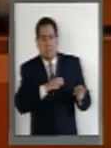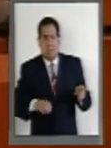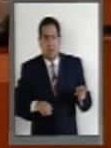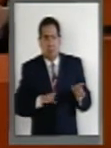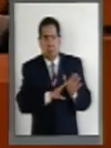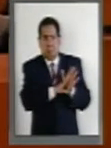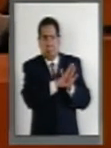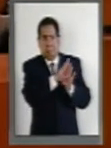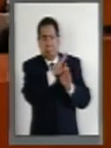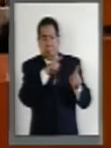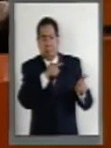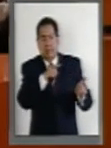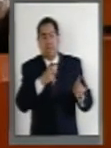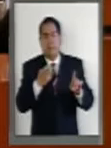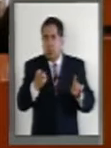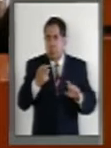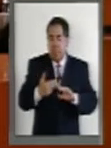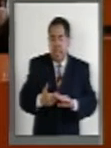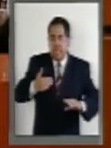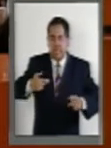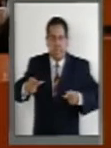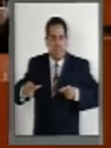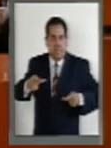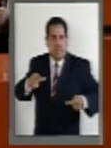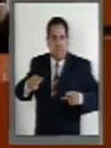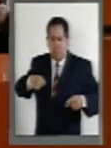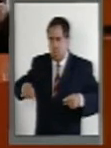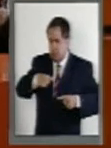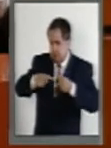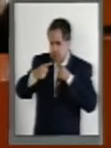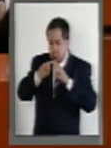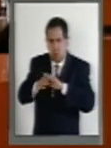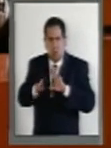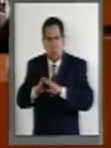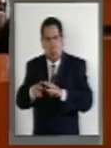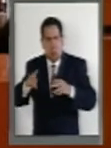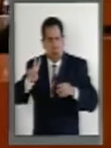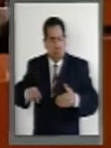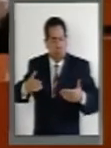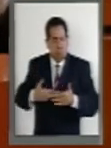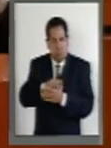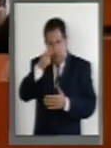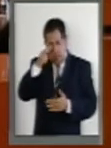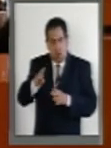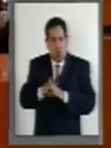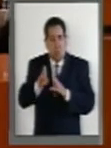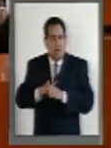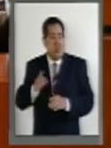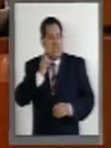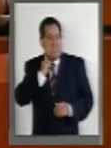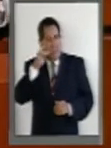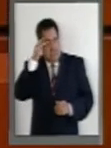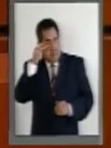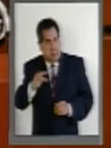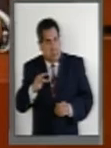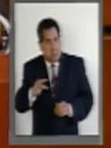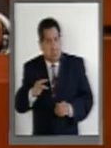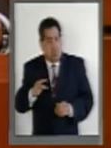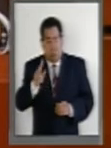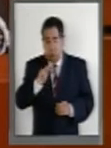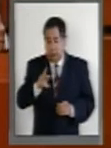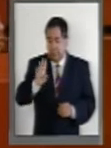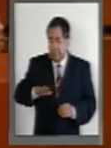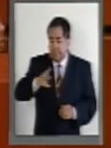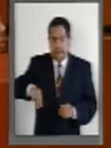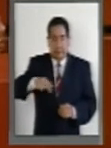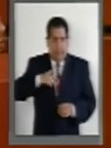eso nosotros debemos tomar medidas como mexicanos, como Senado de la República, como el área que tiene